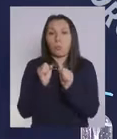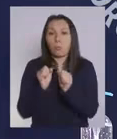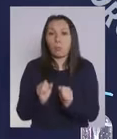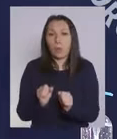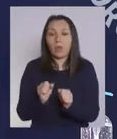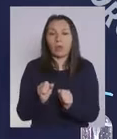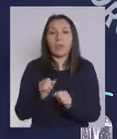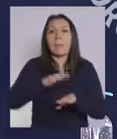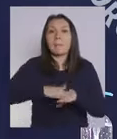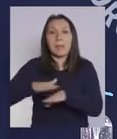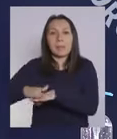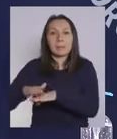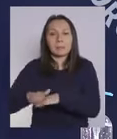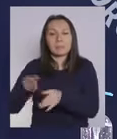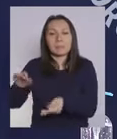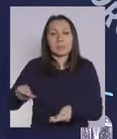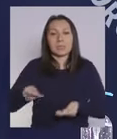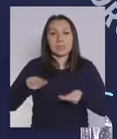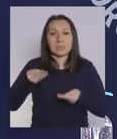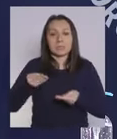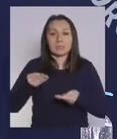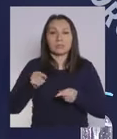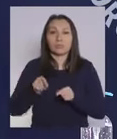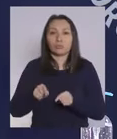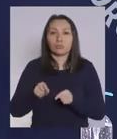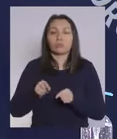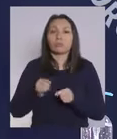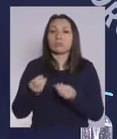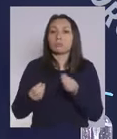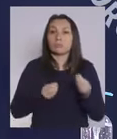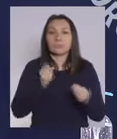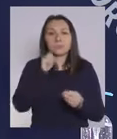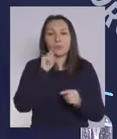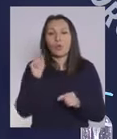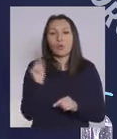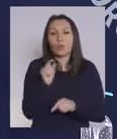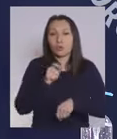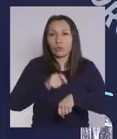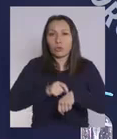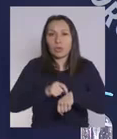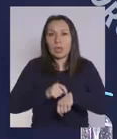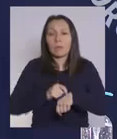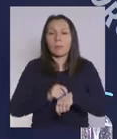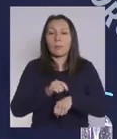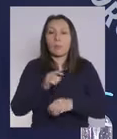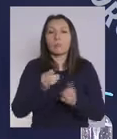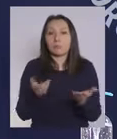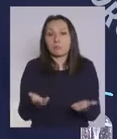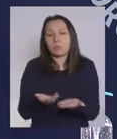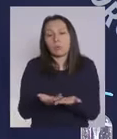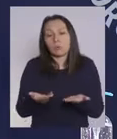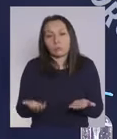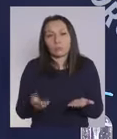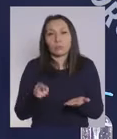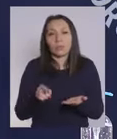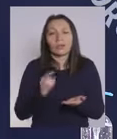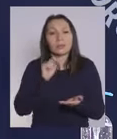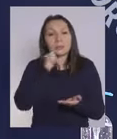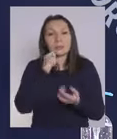a este permiso. Van a ser permisos que van a ser temporales durante un periodo de tiempo, por supuesto